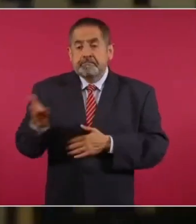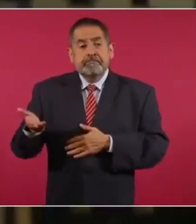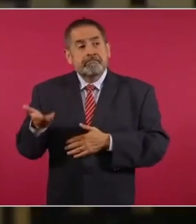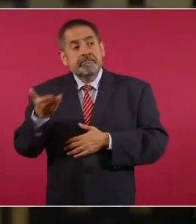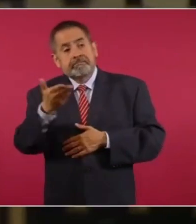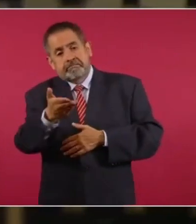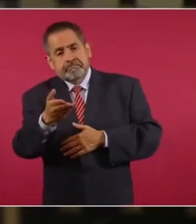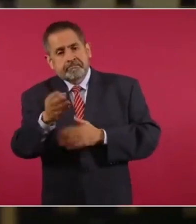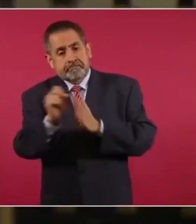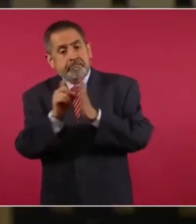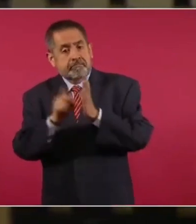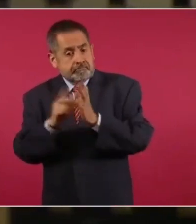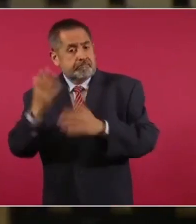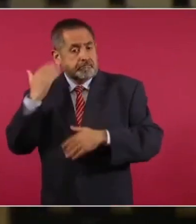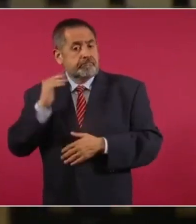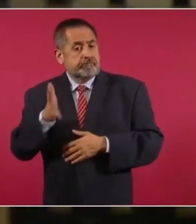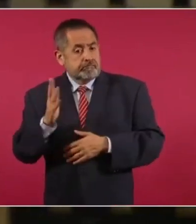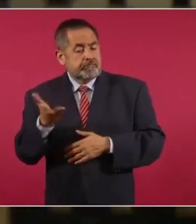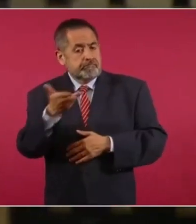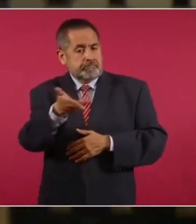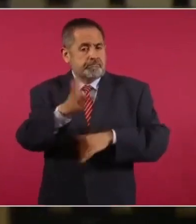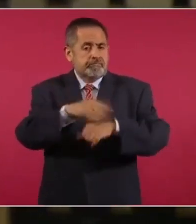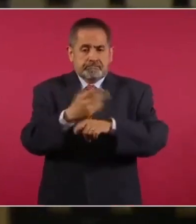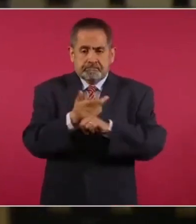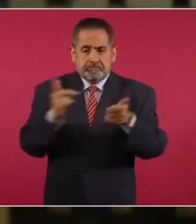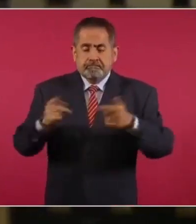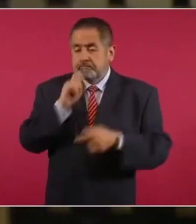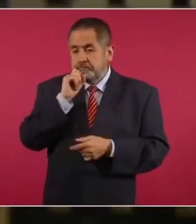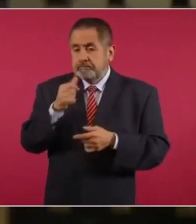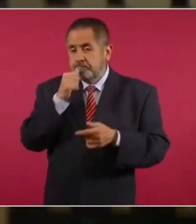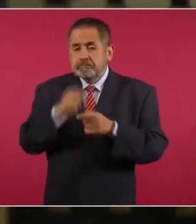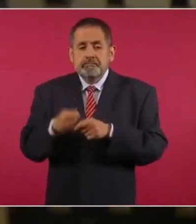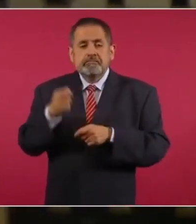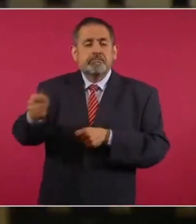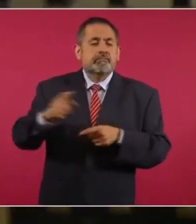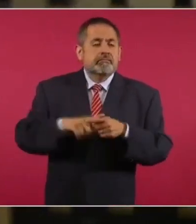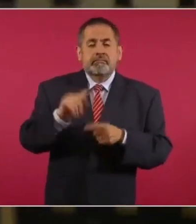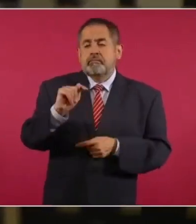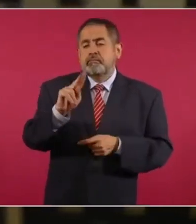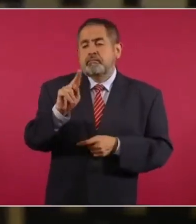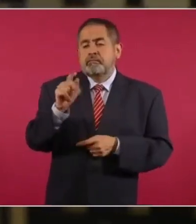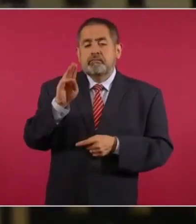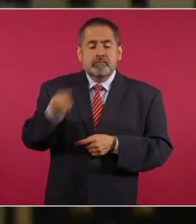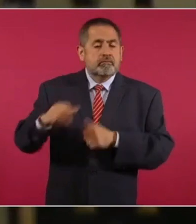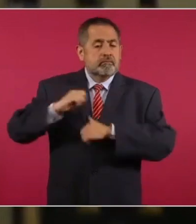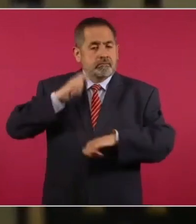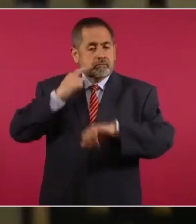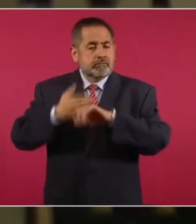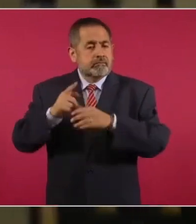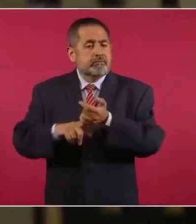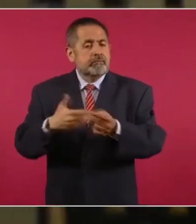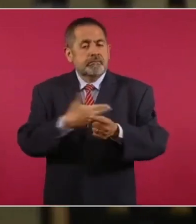solicitud también la hizo llegar al Cabildo de Tulum, esto a cargo del presidente